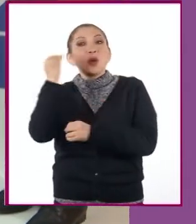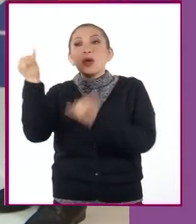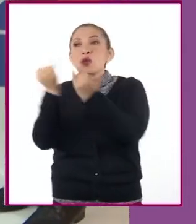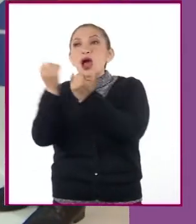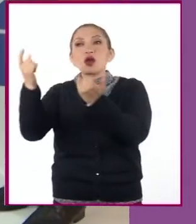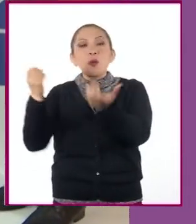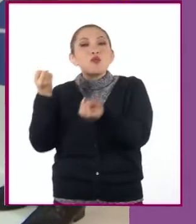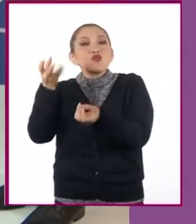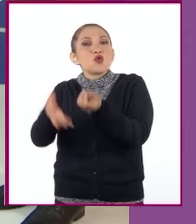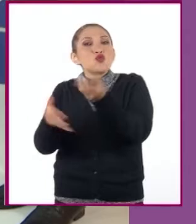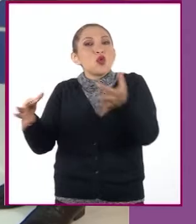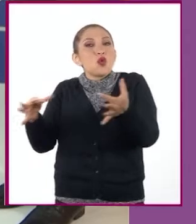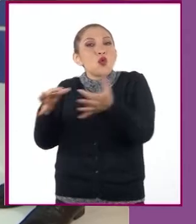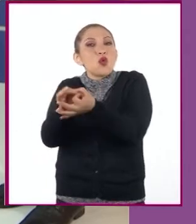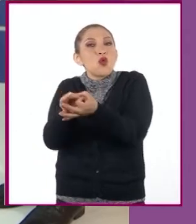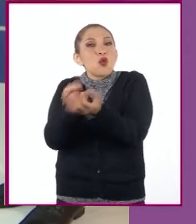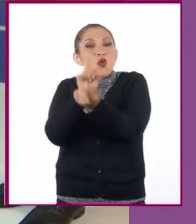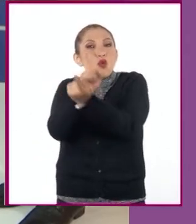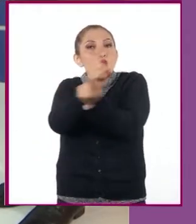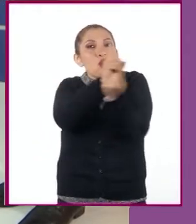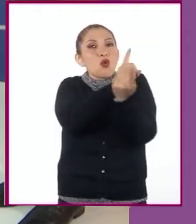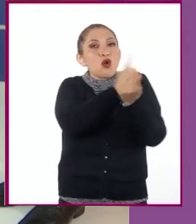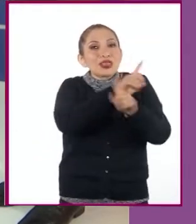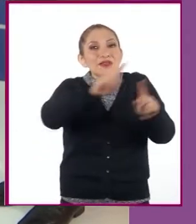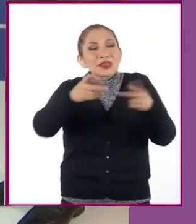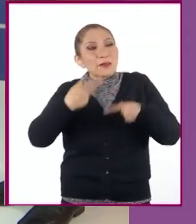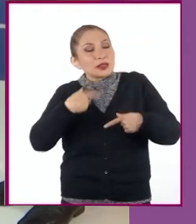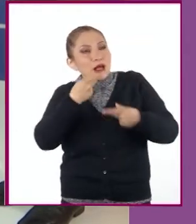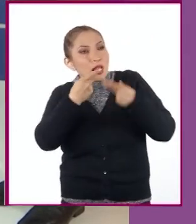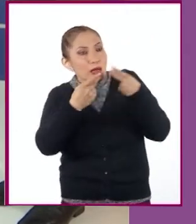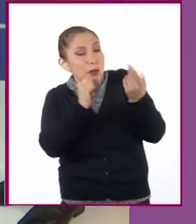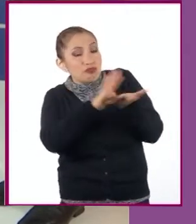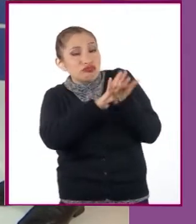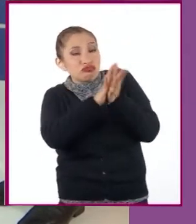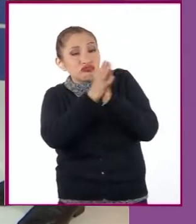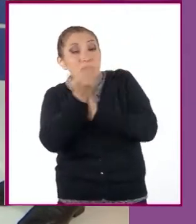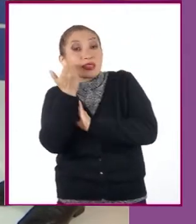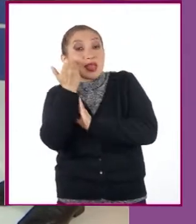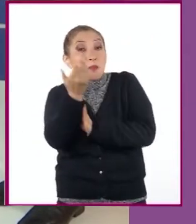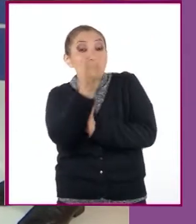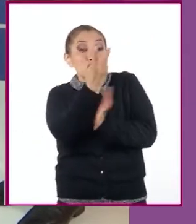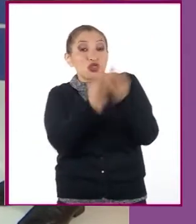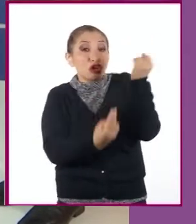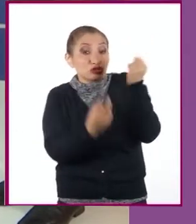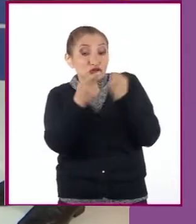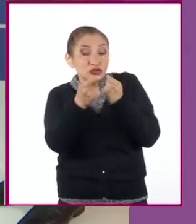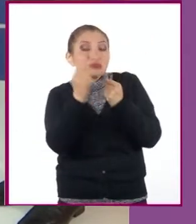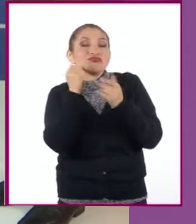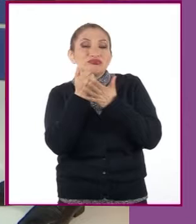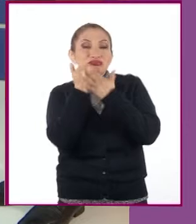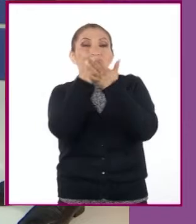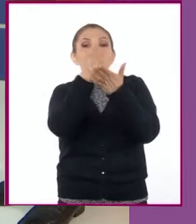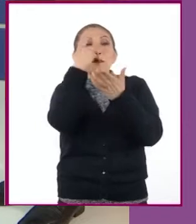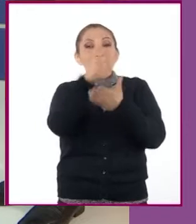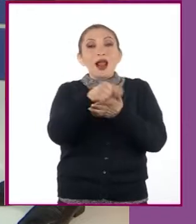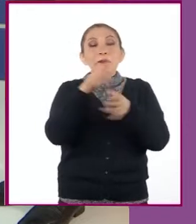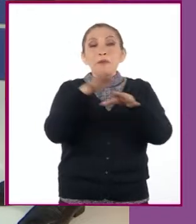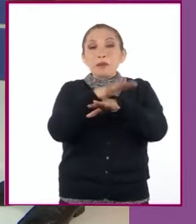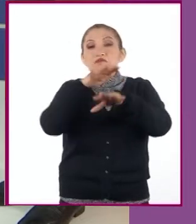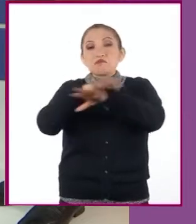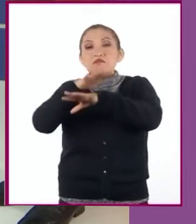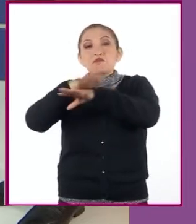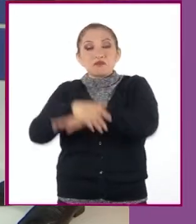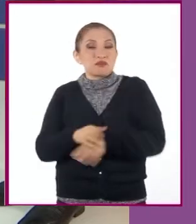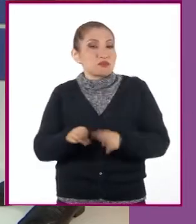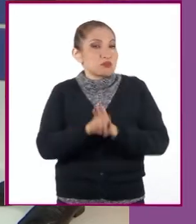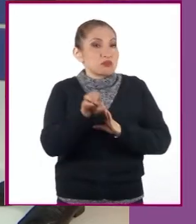otras. El contacto con distintos hablantes y el paso del tiempo son elementos fundamentales para que esto suceda.